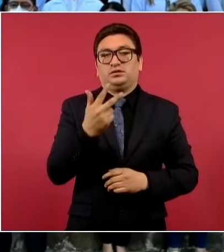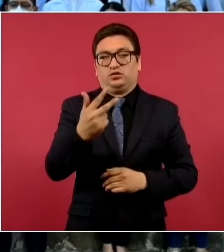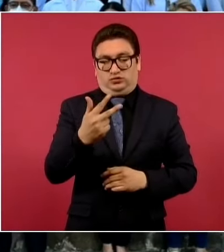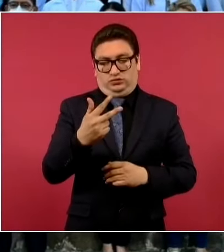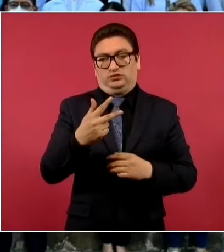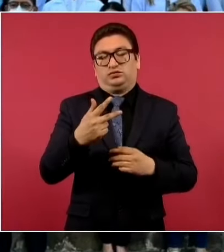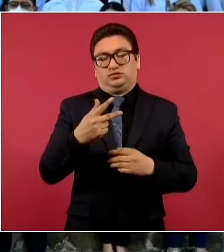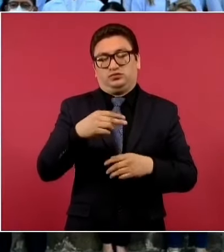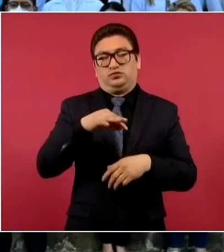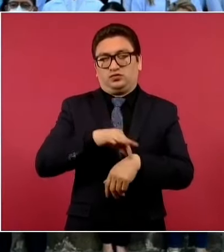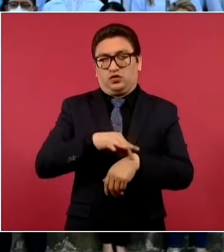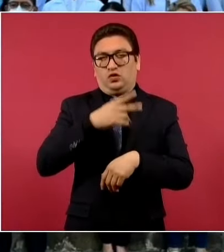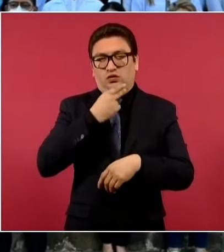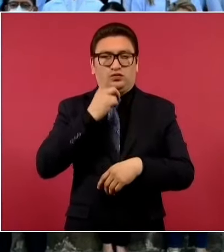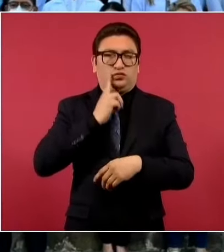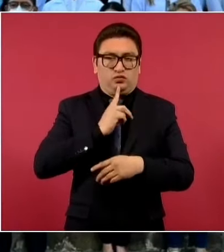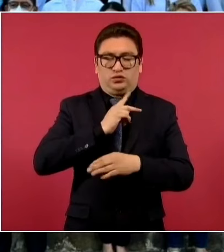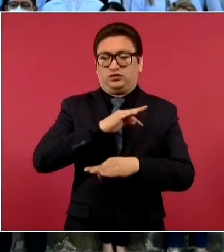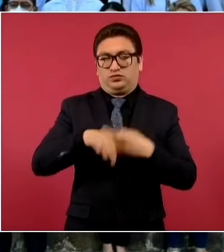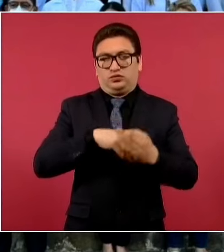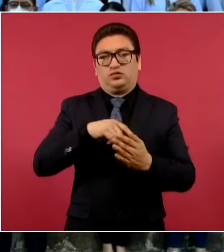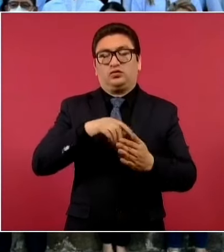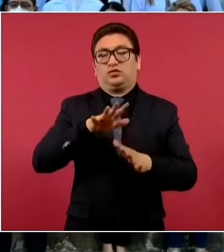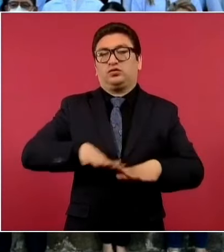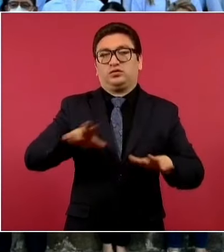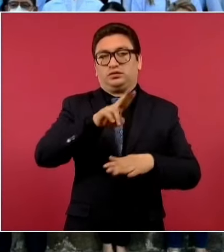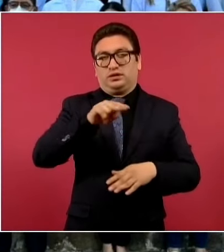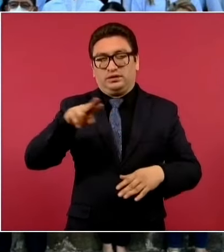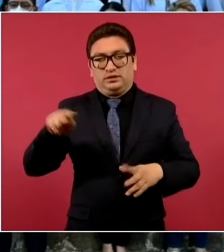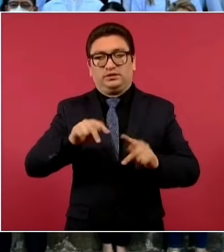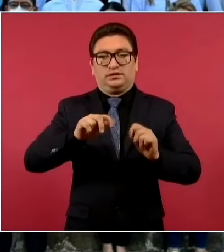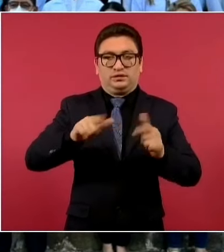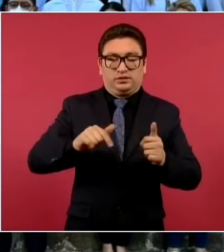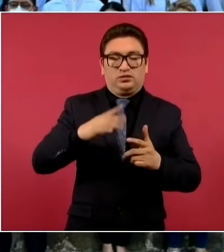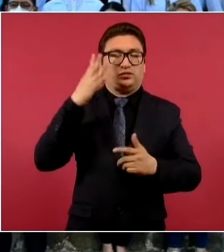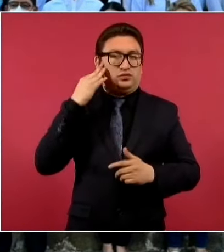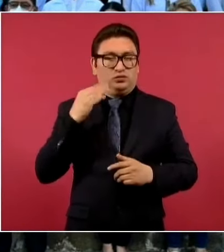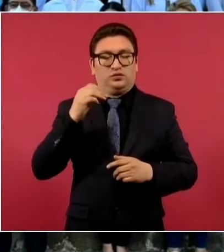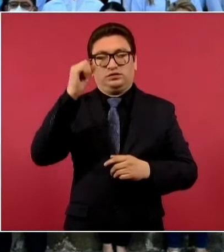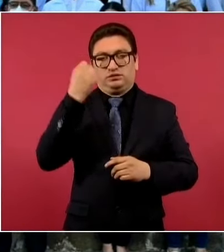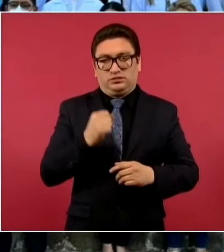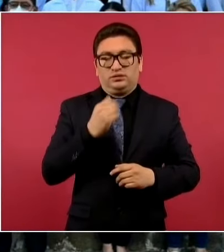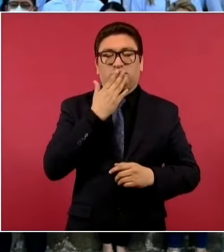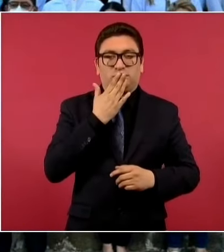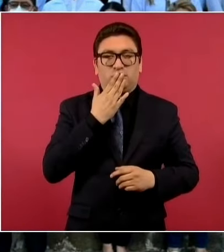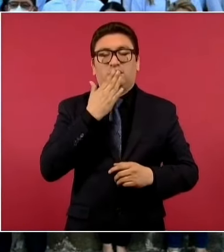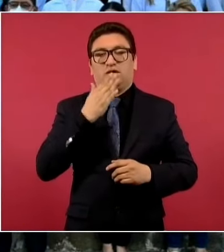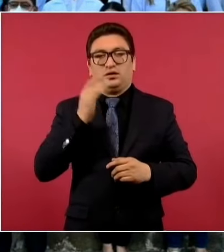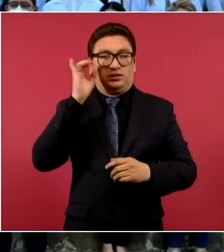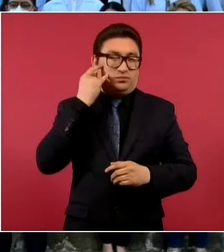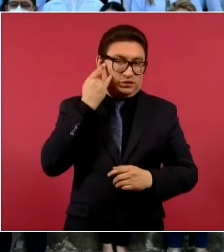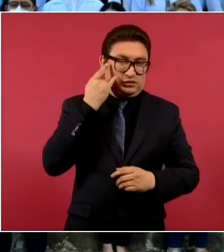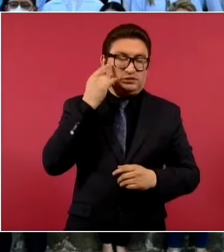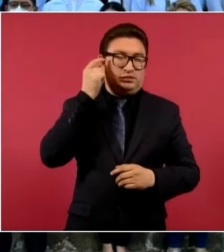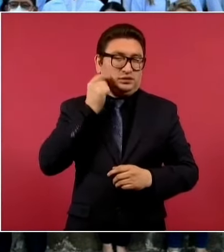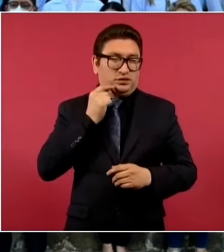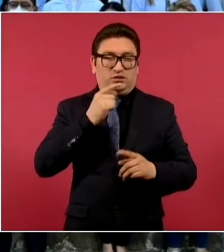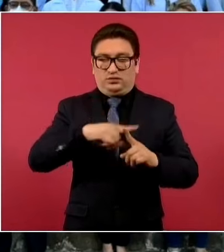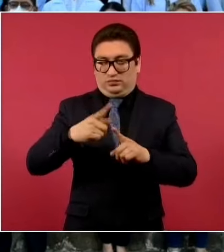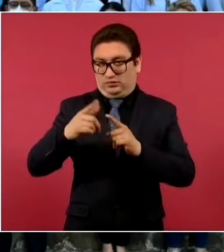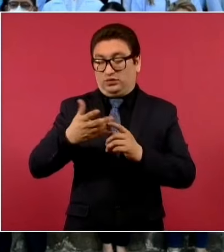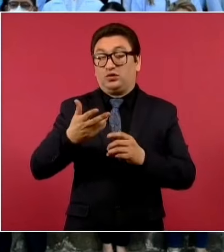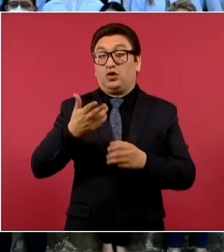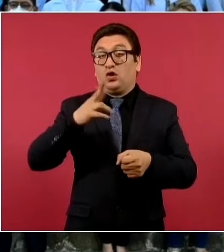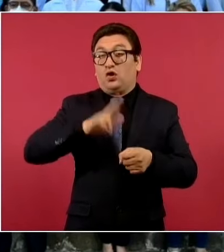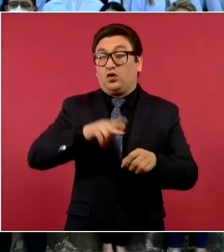médicos, médicas distribuidos en Nayarit, Tlaxcala, Colima, Sonora, Sinaloa, Baja Sur, Campeche y Guerrero. En algunos de estos hospitales,